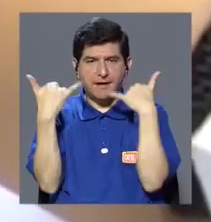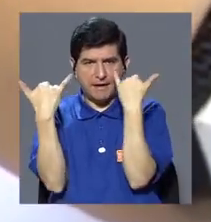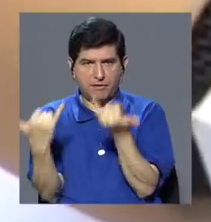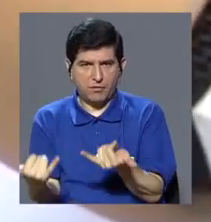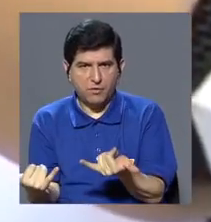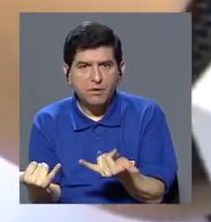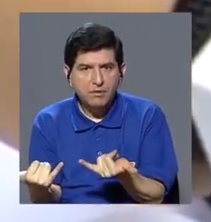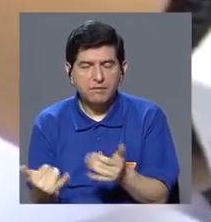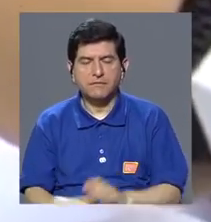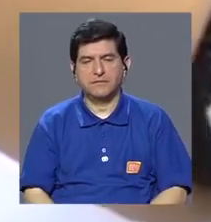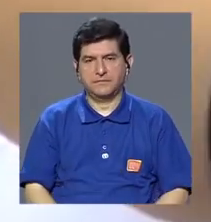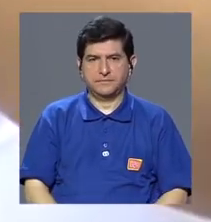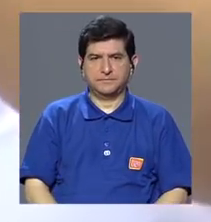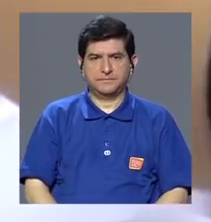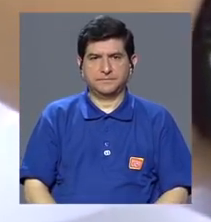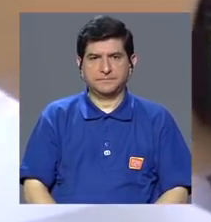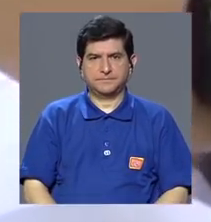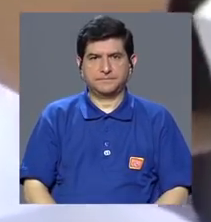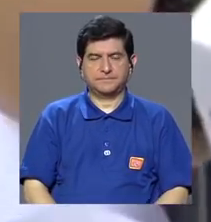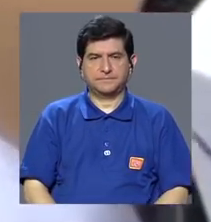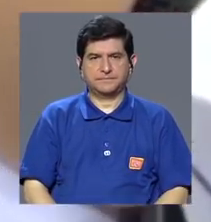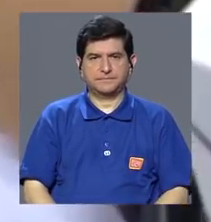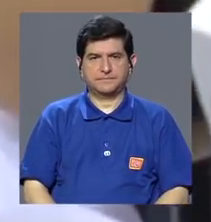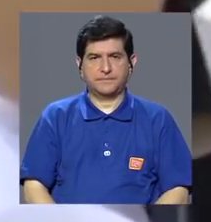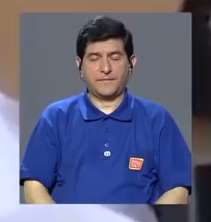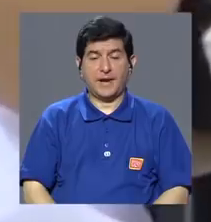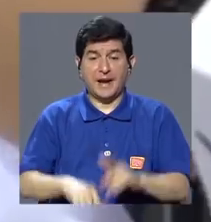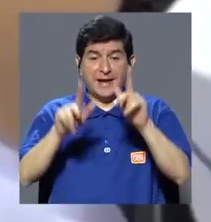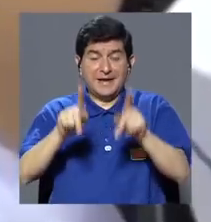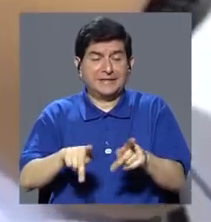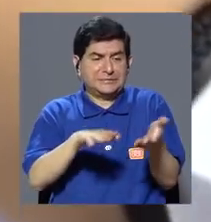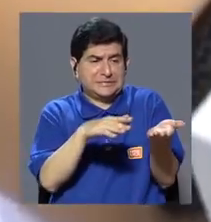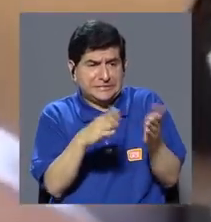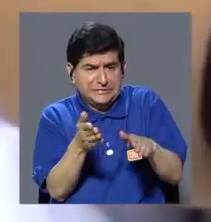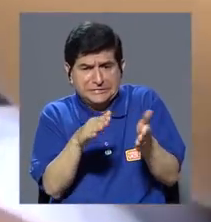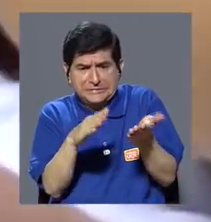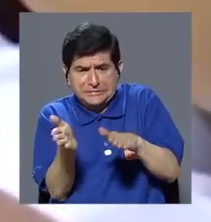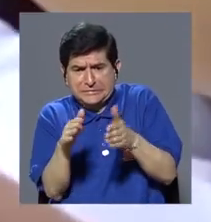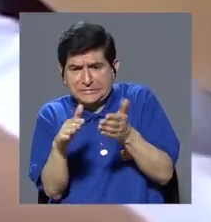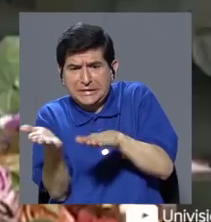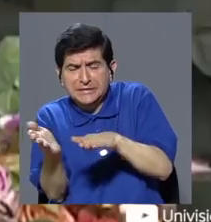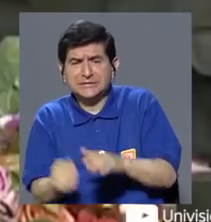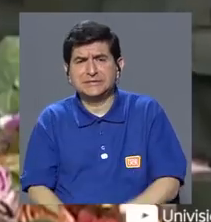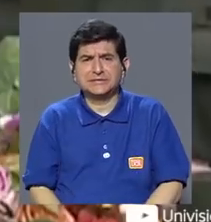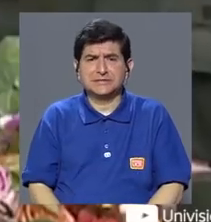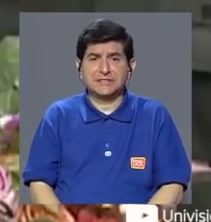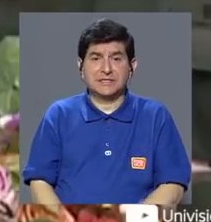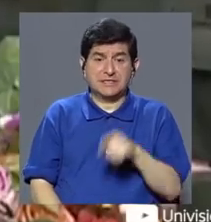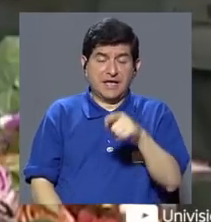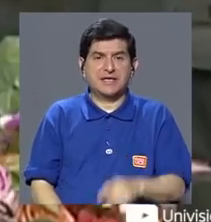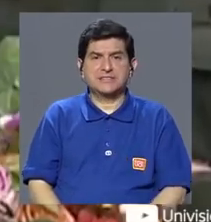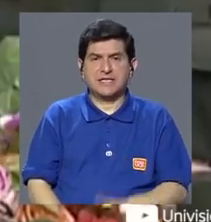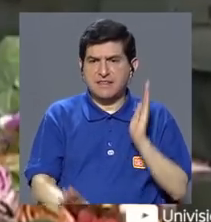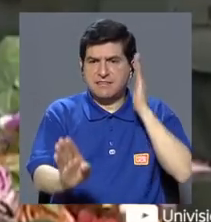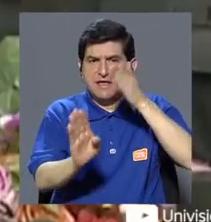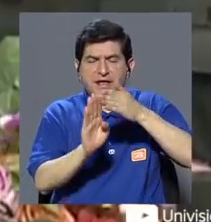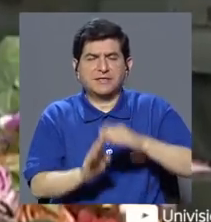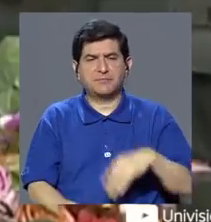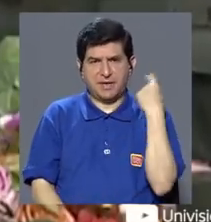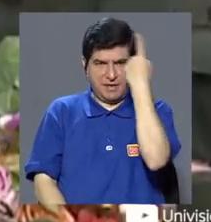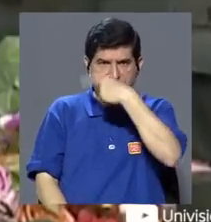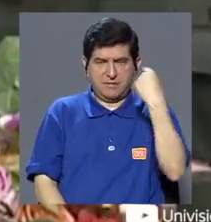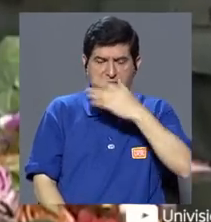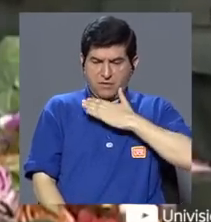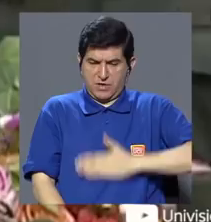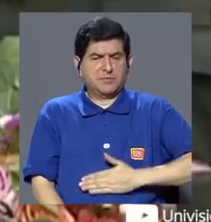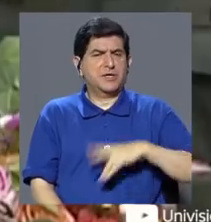como ya los muertos que han habido los disparos son a la cabeza al pecho a matar no